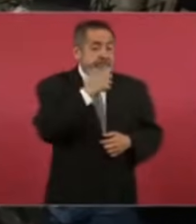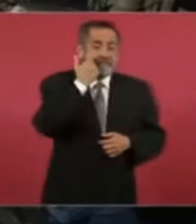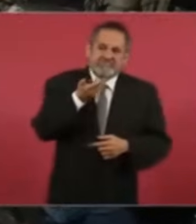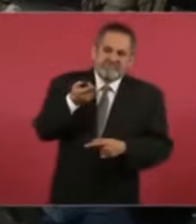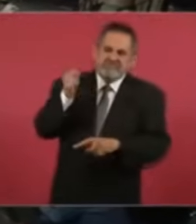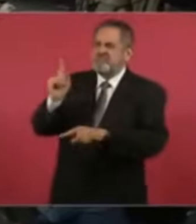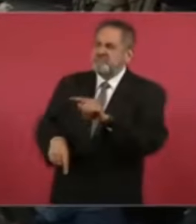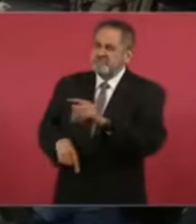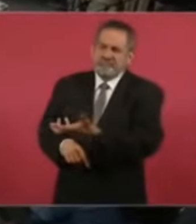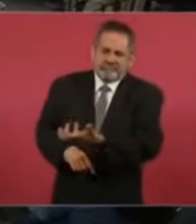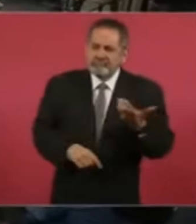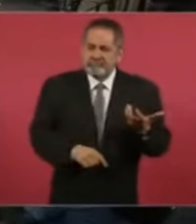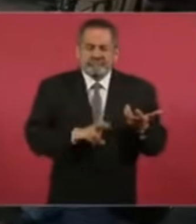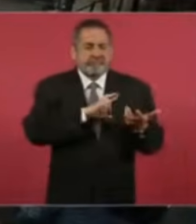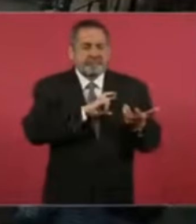privatizarlo por completo.